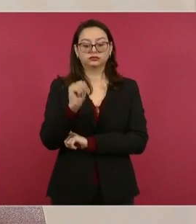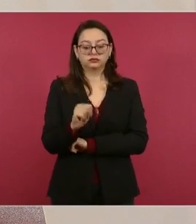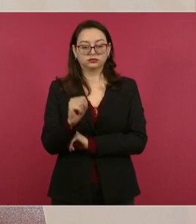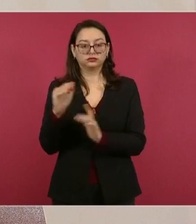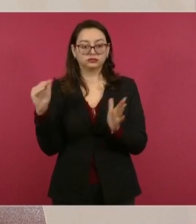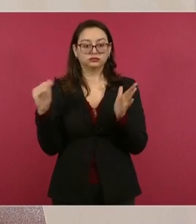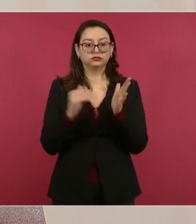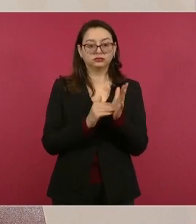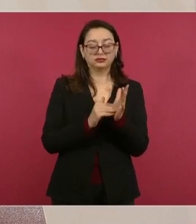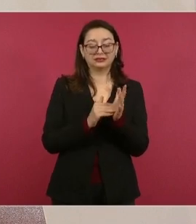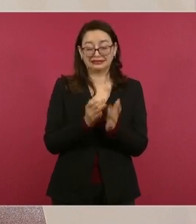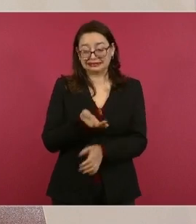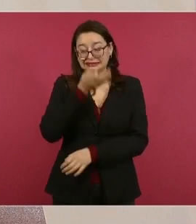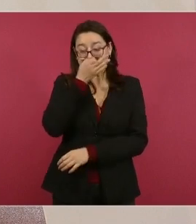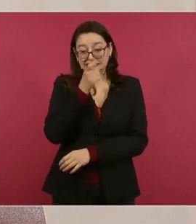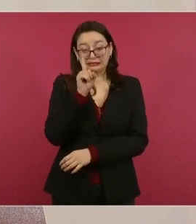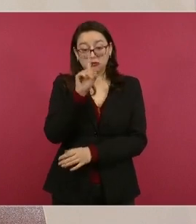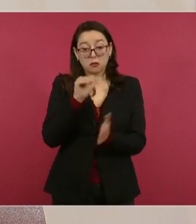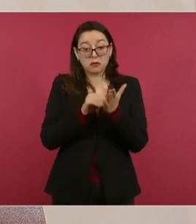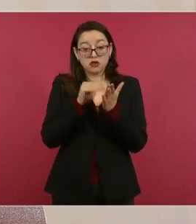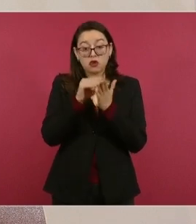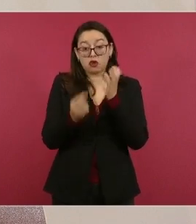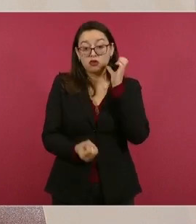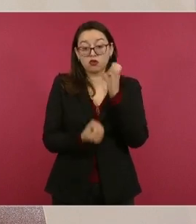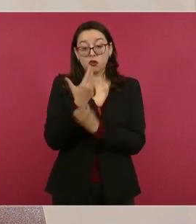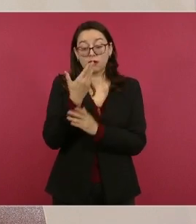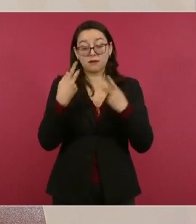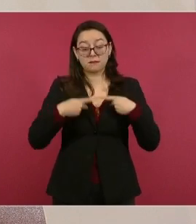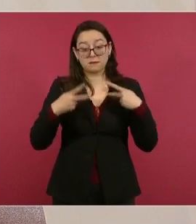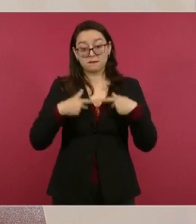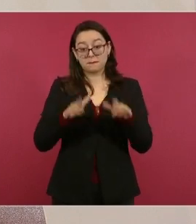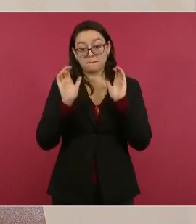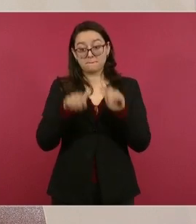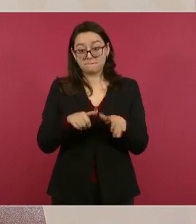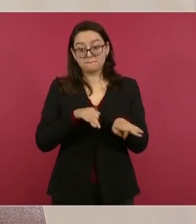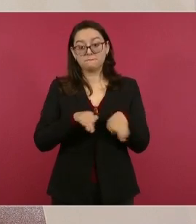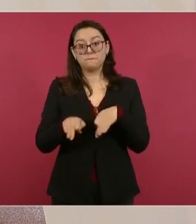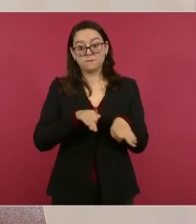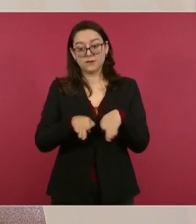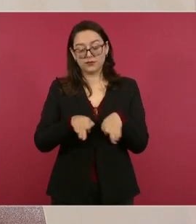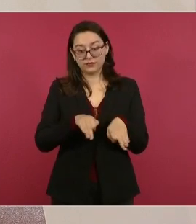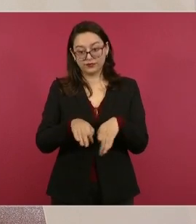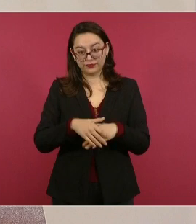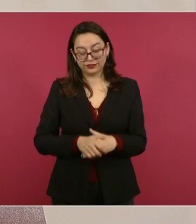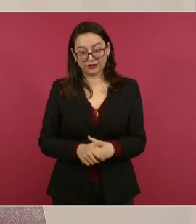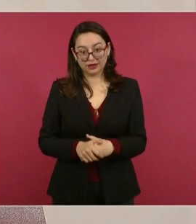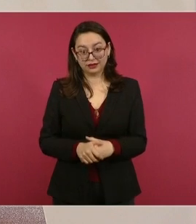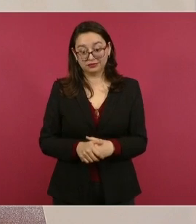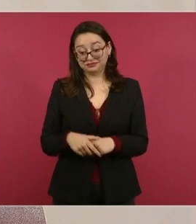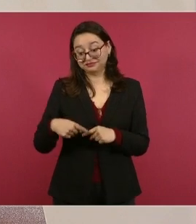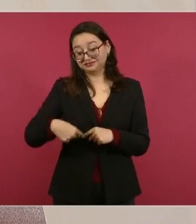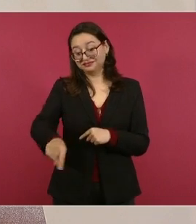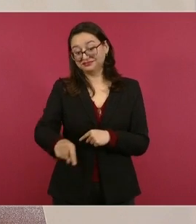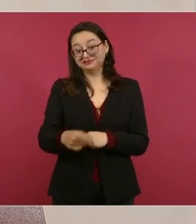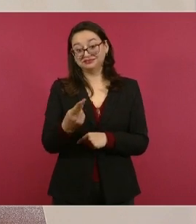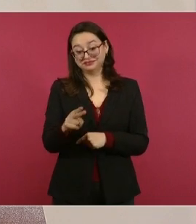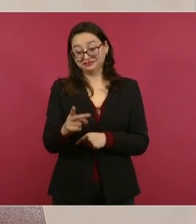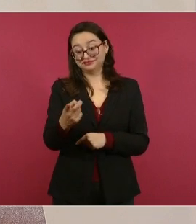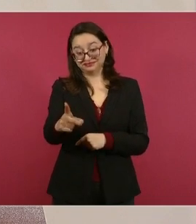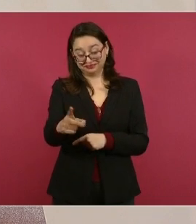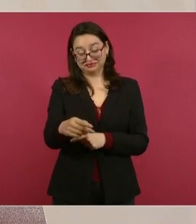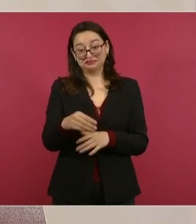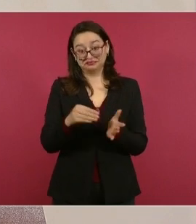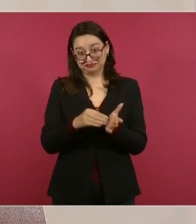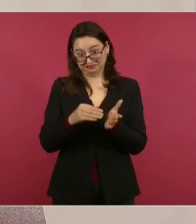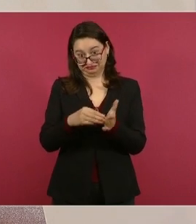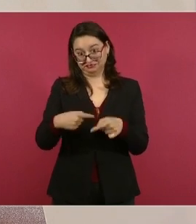929.794 puestos, casi un millón de nuevos empleos. Y todavía no termina el año.